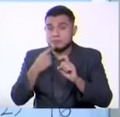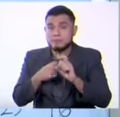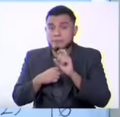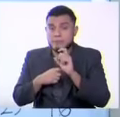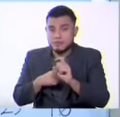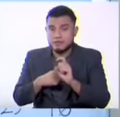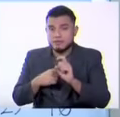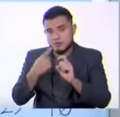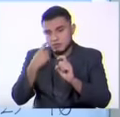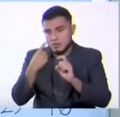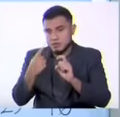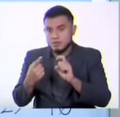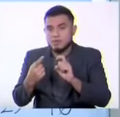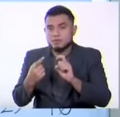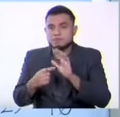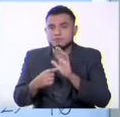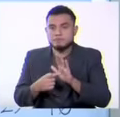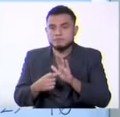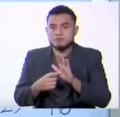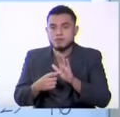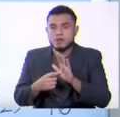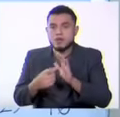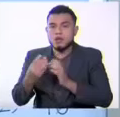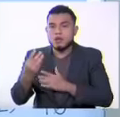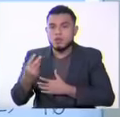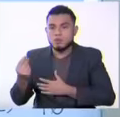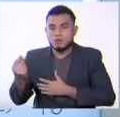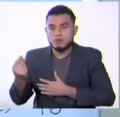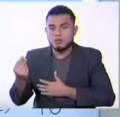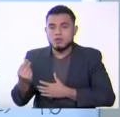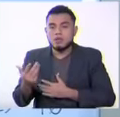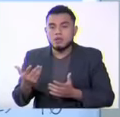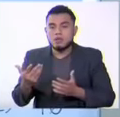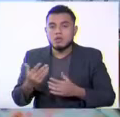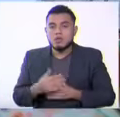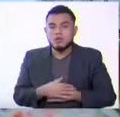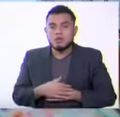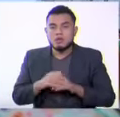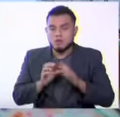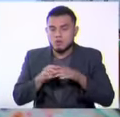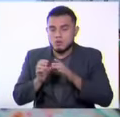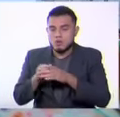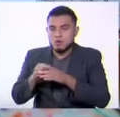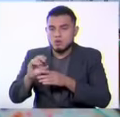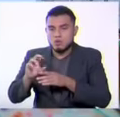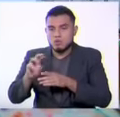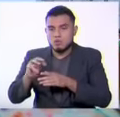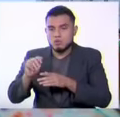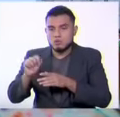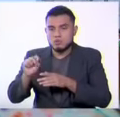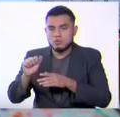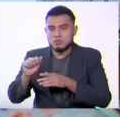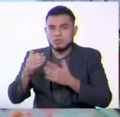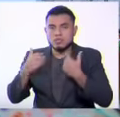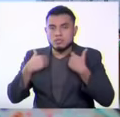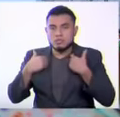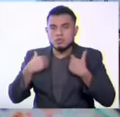pueden ver, representa el número de juegos de cromosomas que tiene una